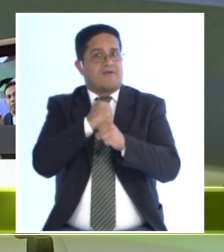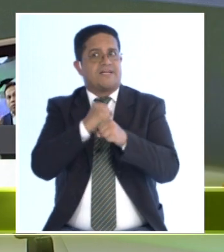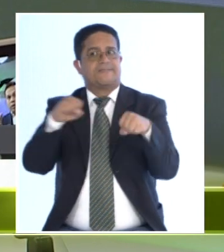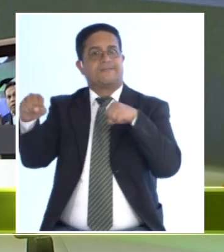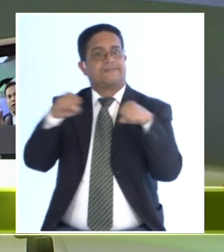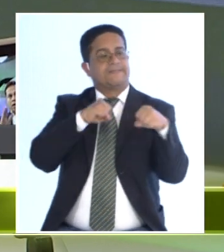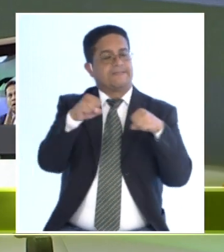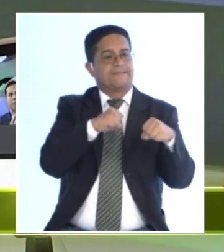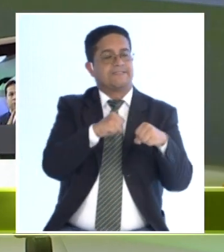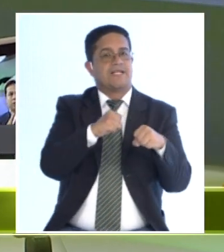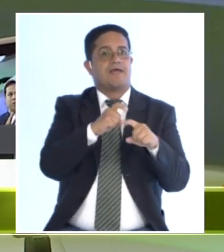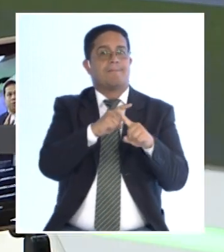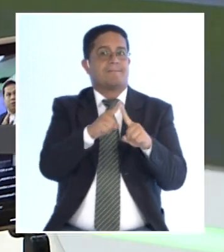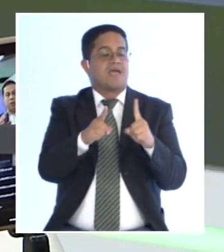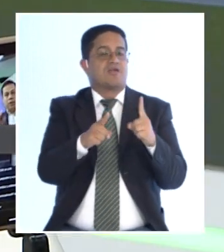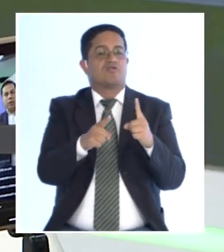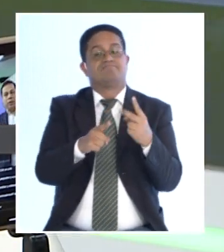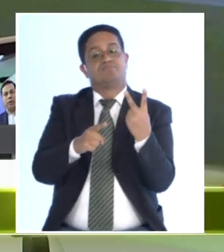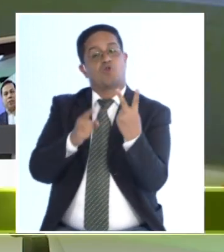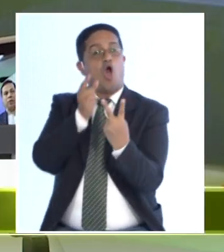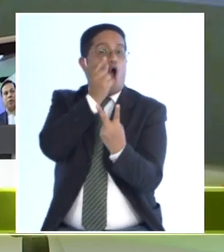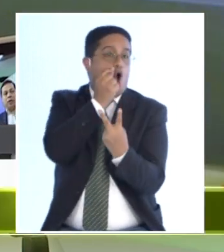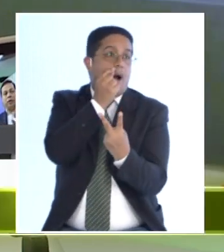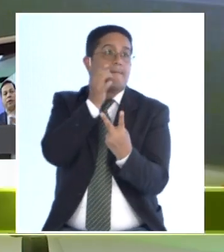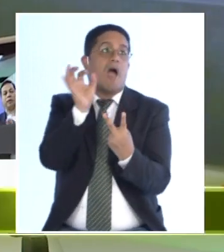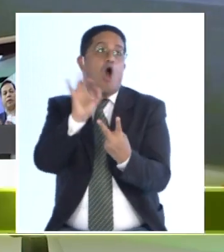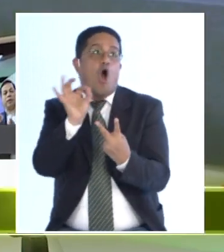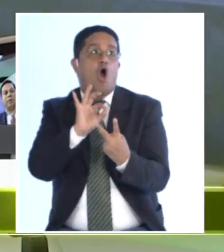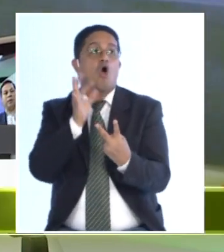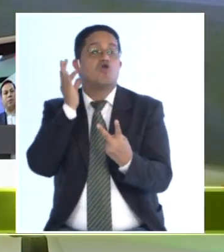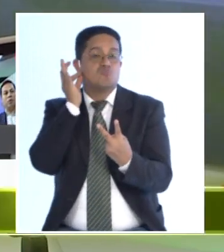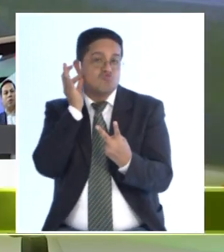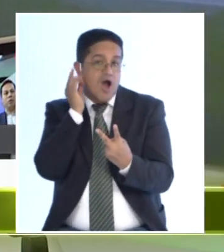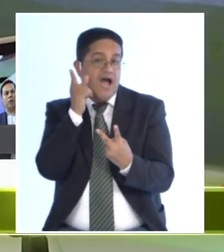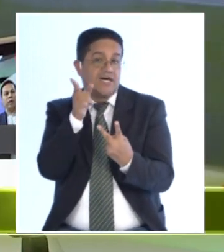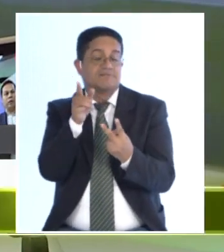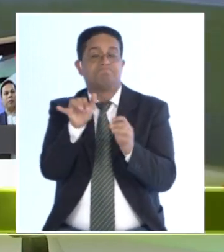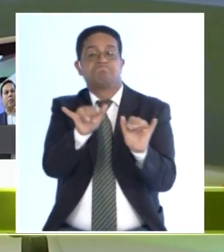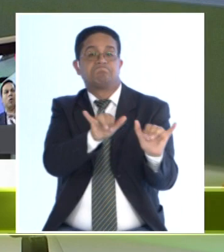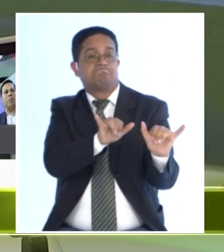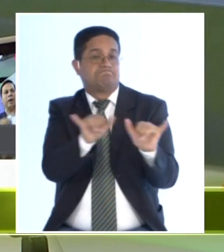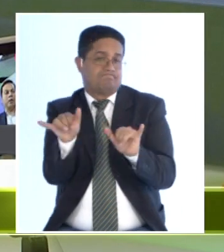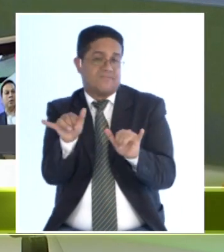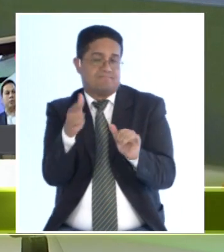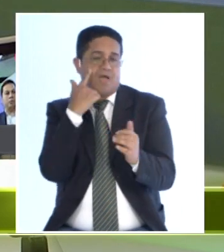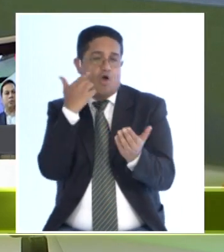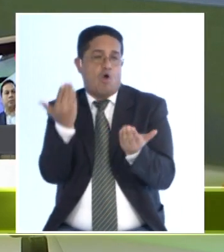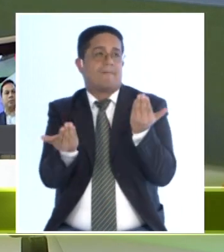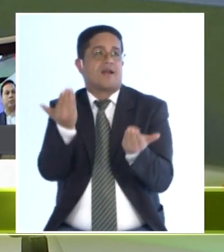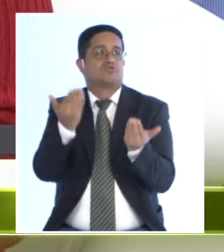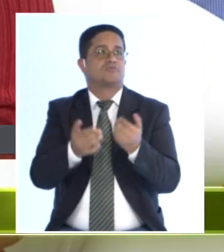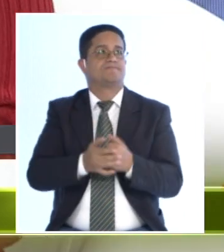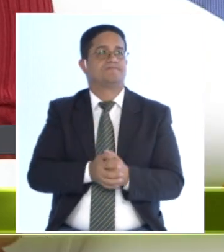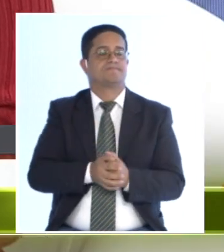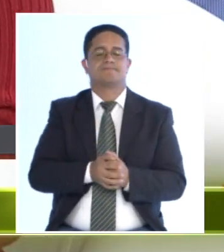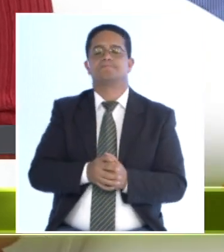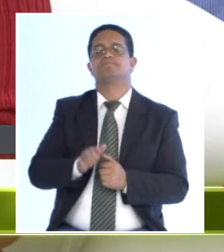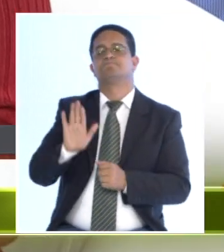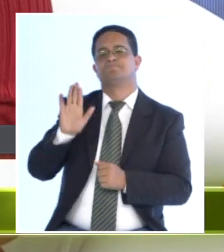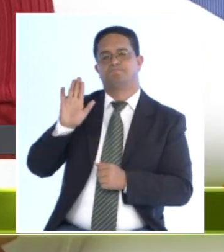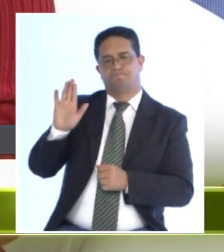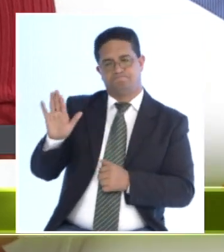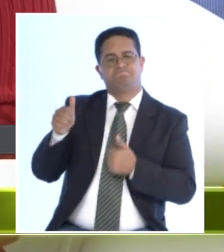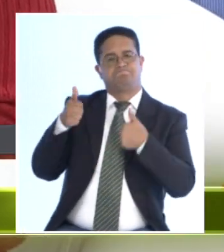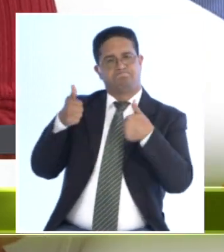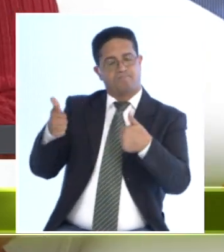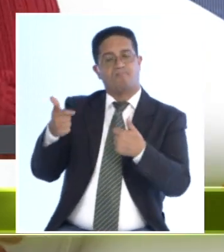etapa productiva, ambos sexos, digamos, tienen esa misma comparación. Muy bien, ya que hemos hablado un